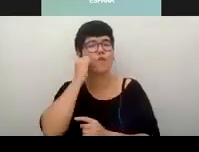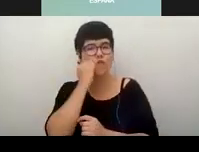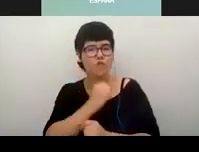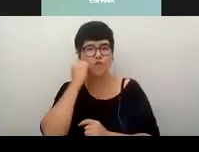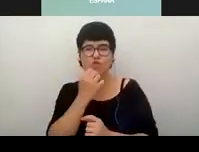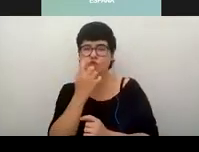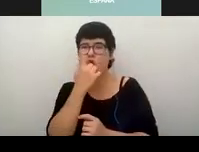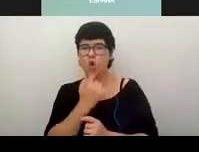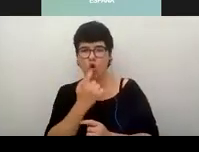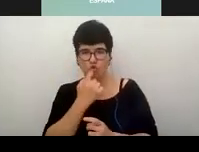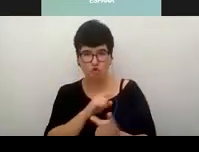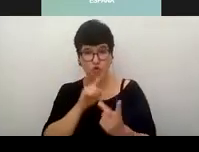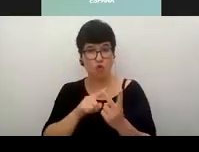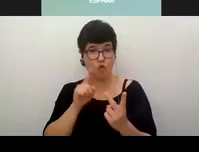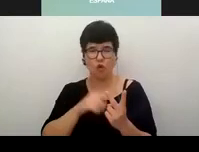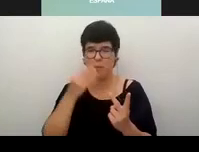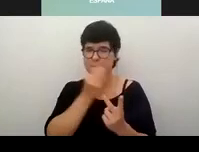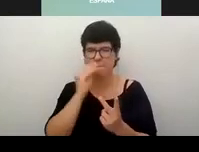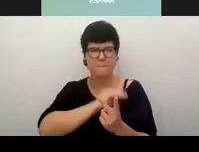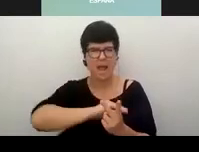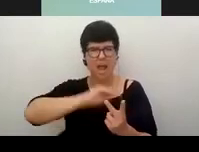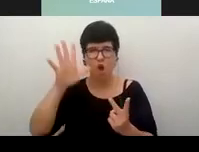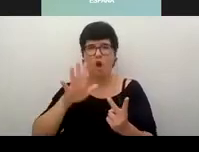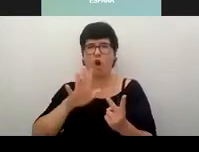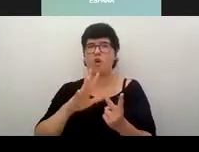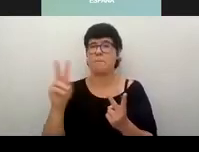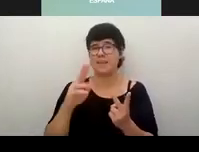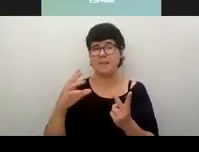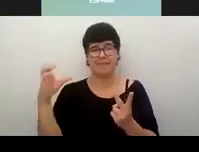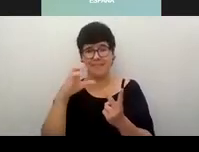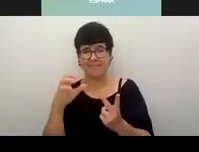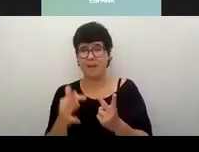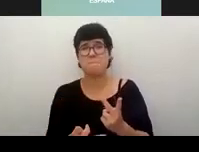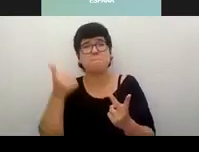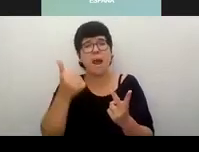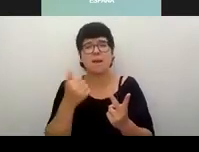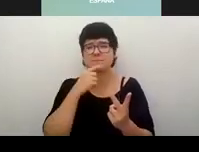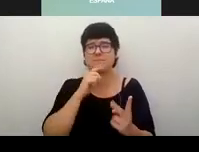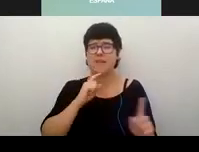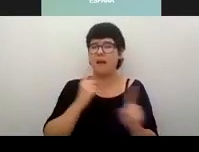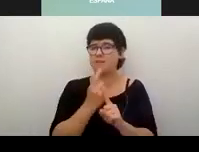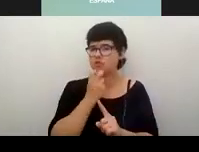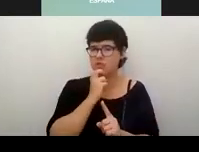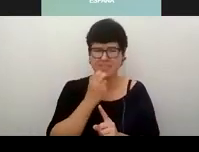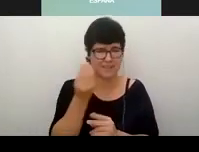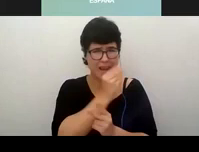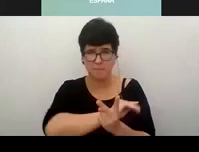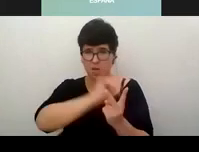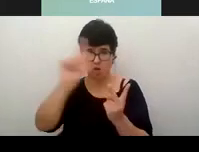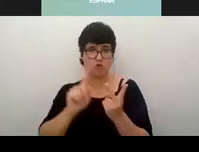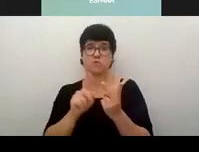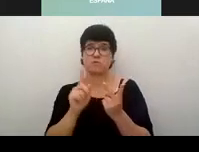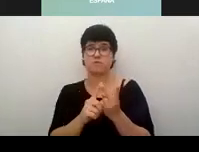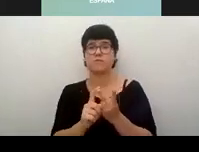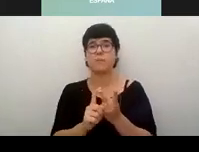que contengan más antioxidante, más vitamina C que la acerola. O sea que aquí la función antioxidante es la que justifica